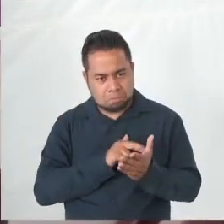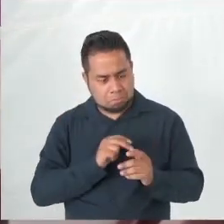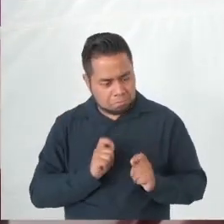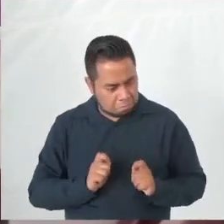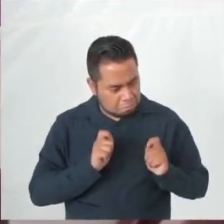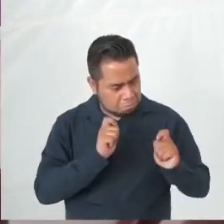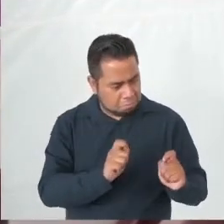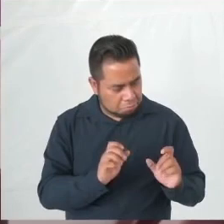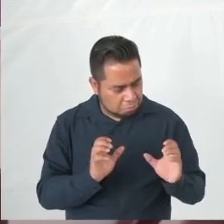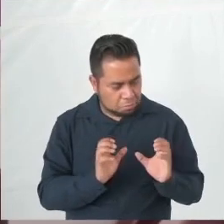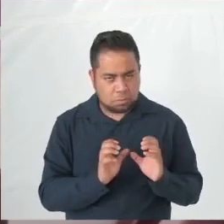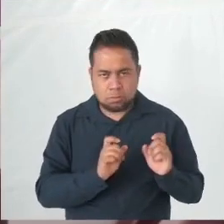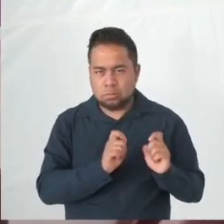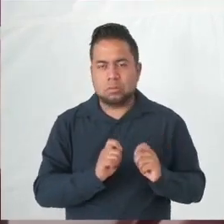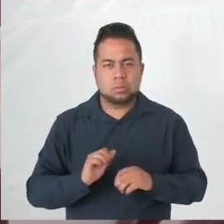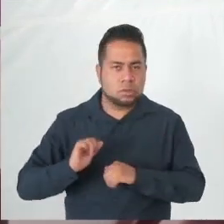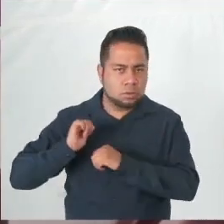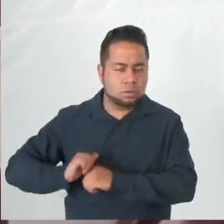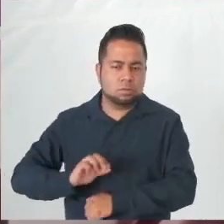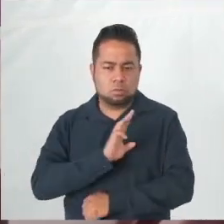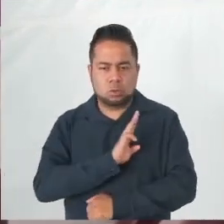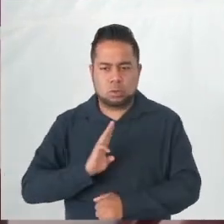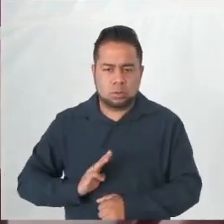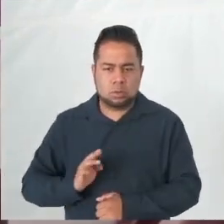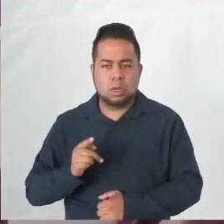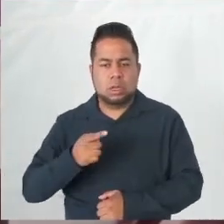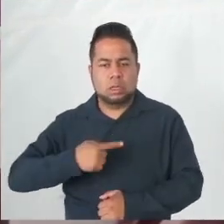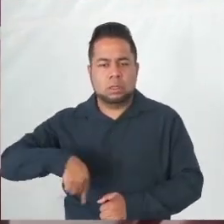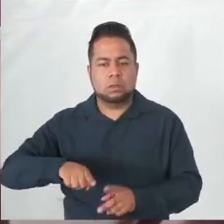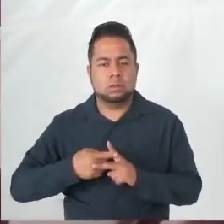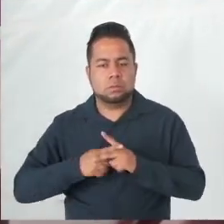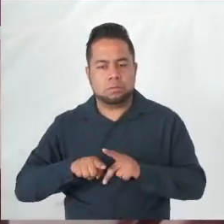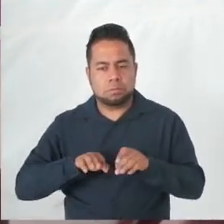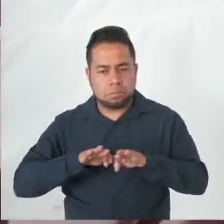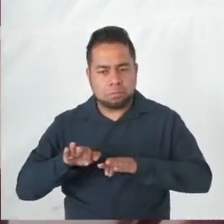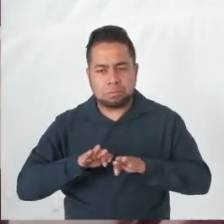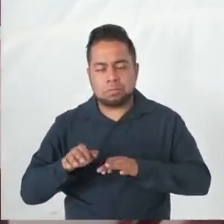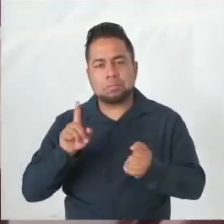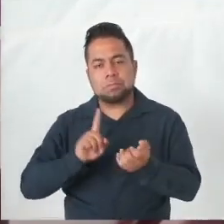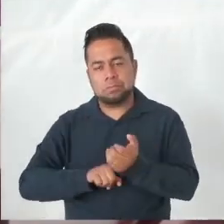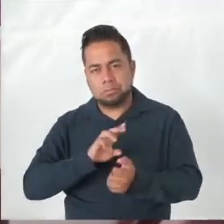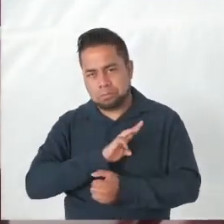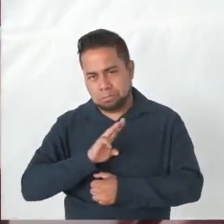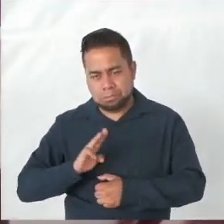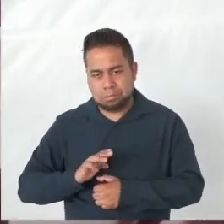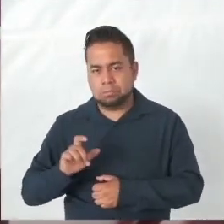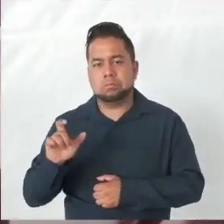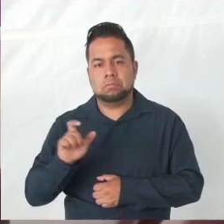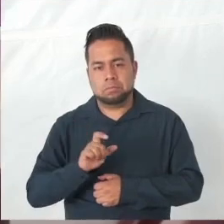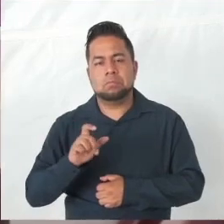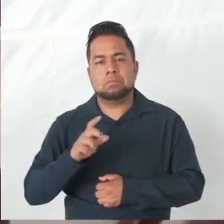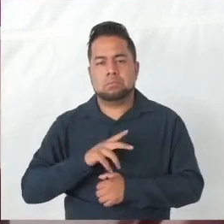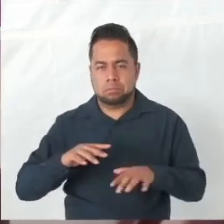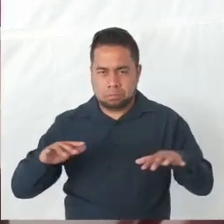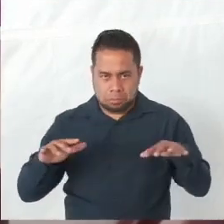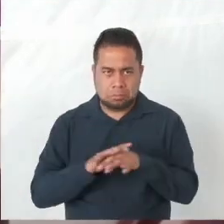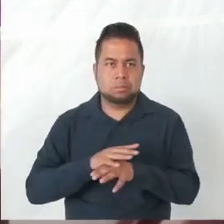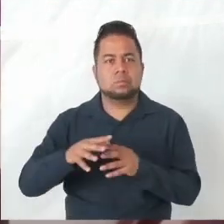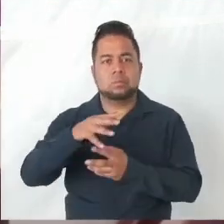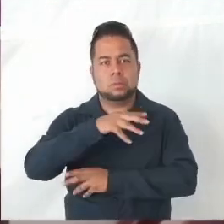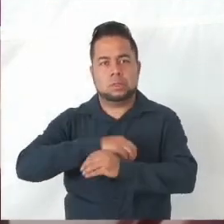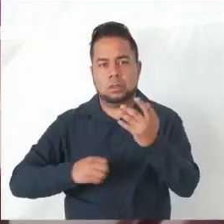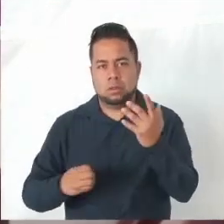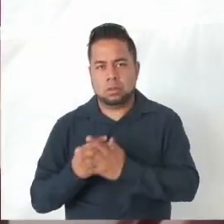autoridades municipales que van a desempeñar funciones en los ayuntamientos cuando existe cambio de